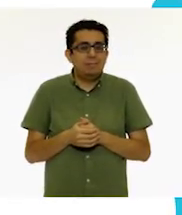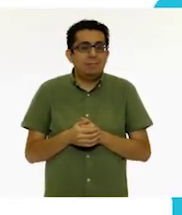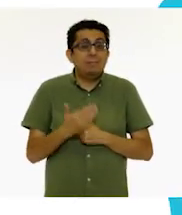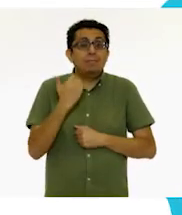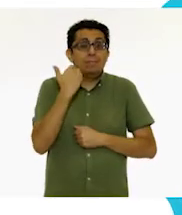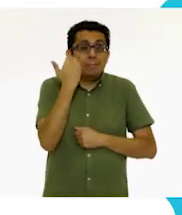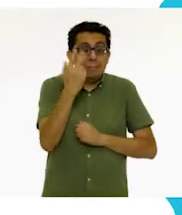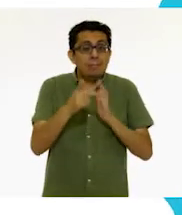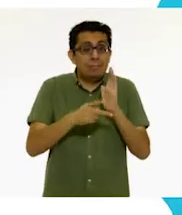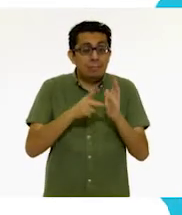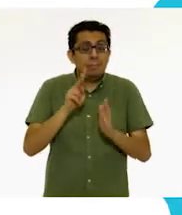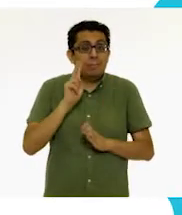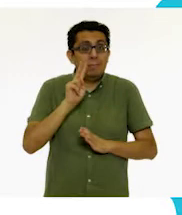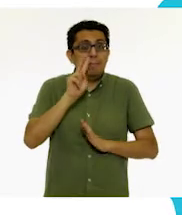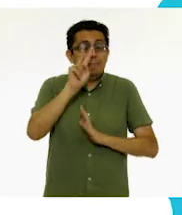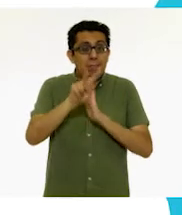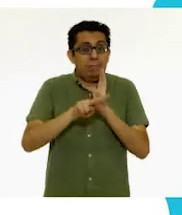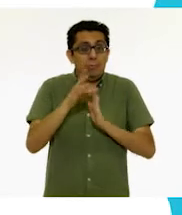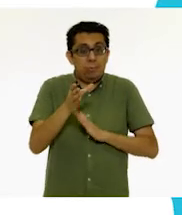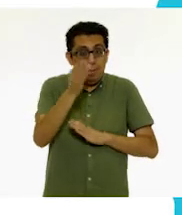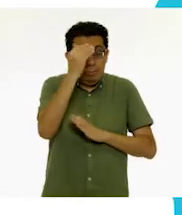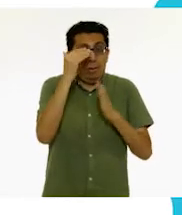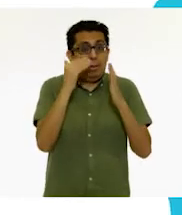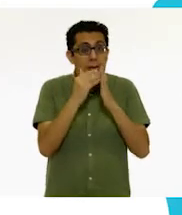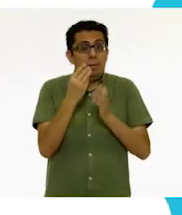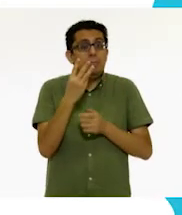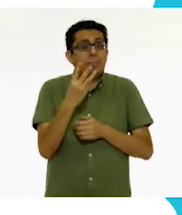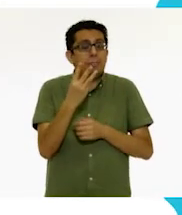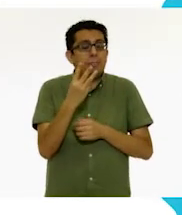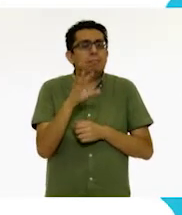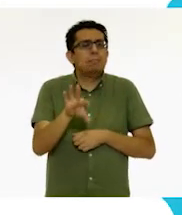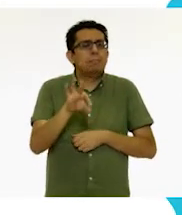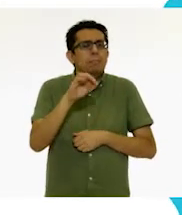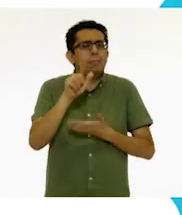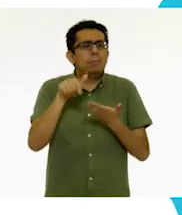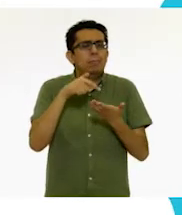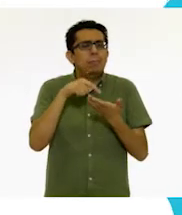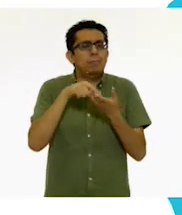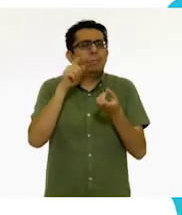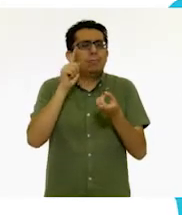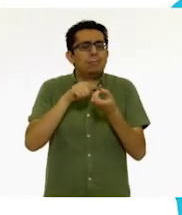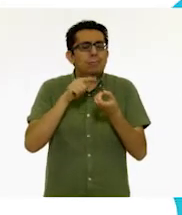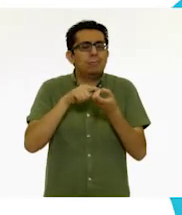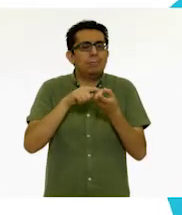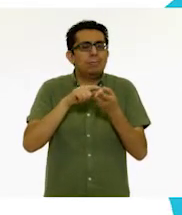Si quieres volver a ver los programas de Aprende en Casa 3, los puedes encontrar en la siguiente